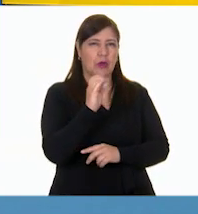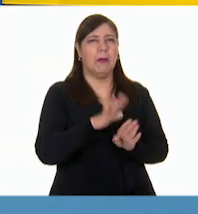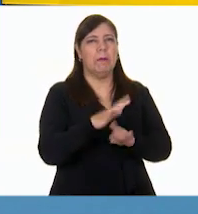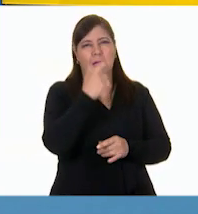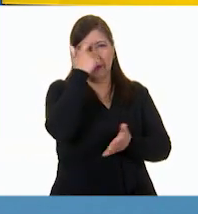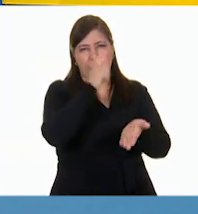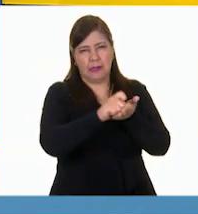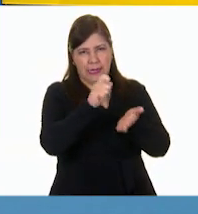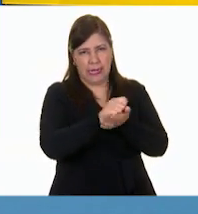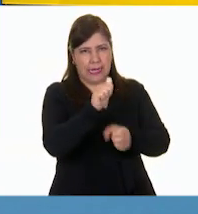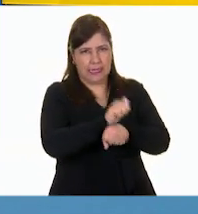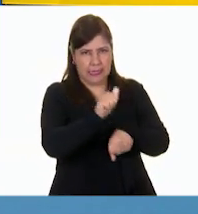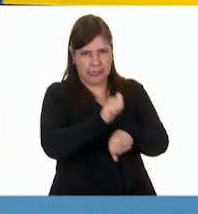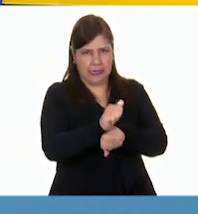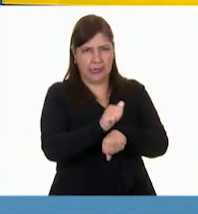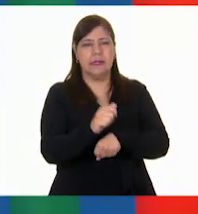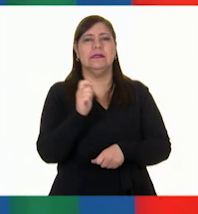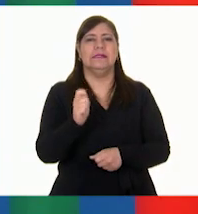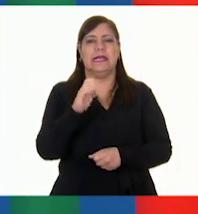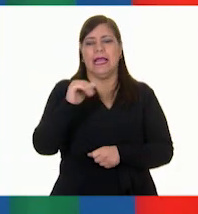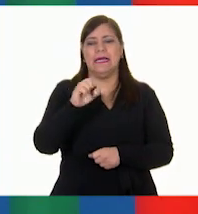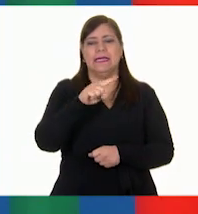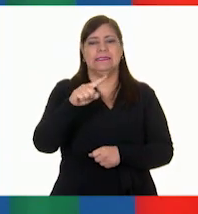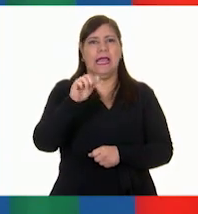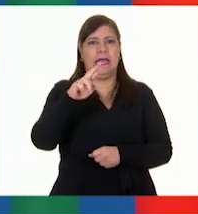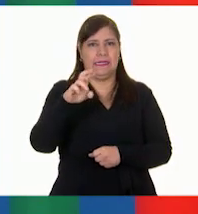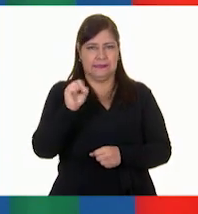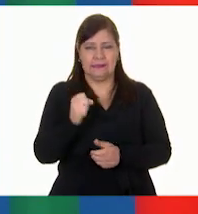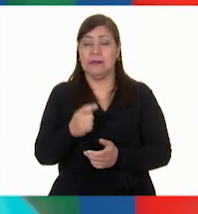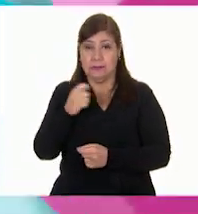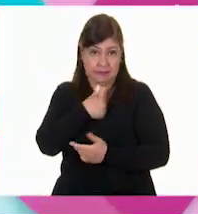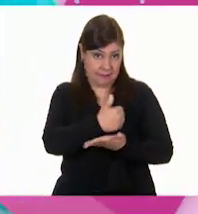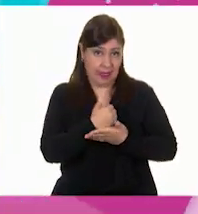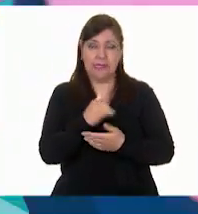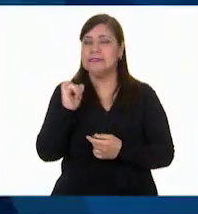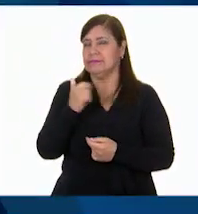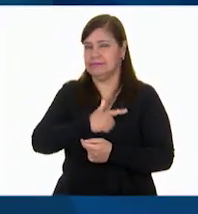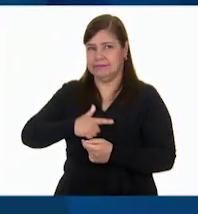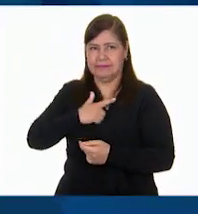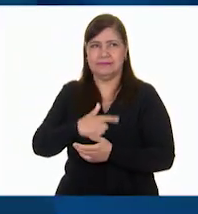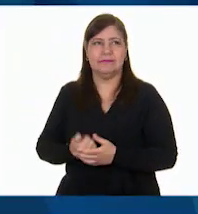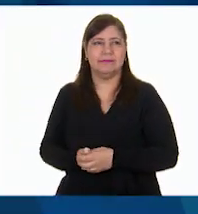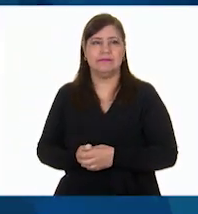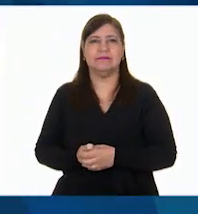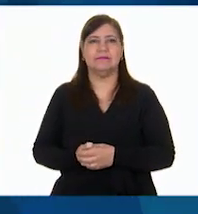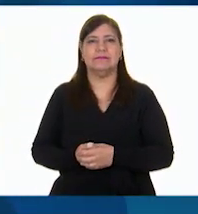Bioy Casares. ¿Me ayudas, María? Con todo gusto, Gaby. Dice así.